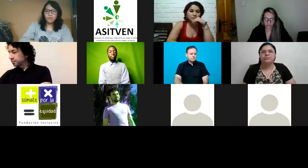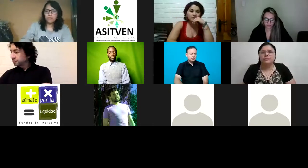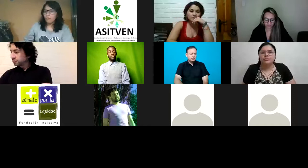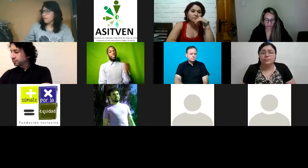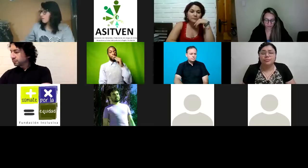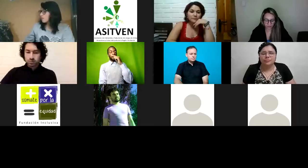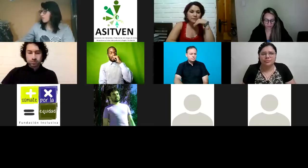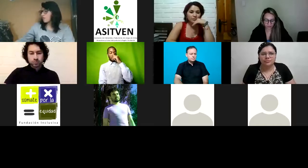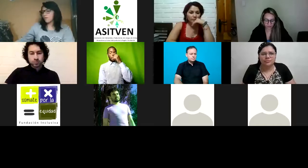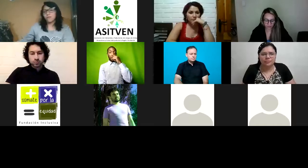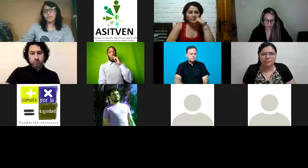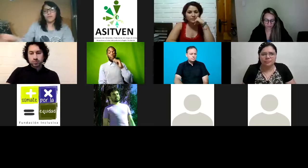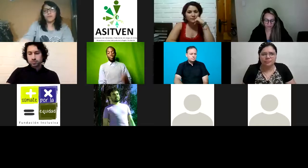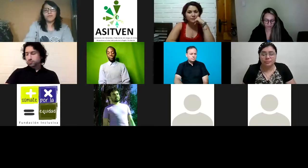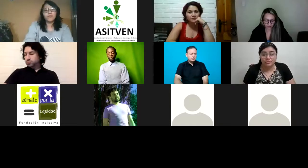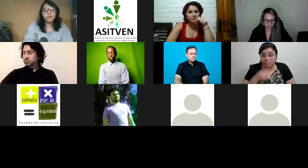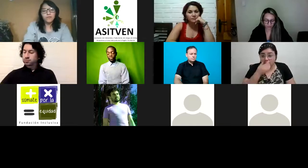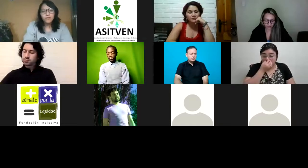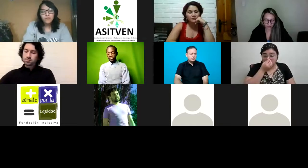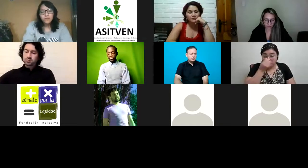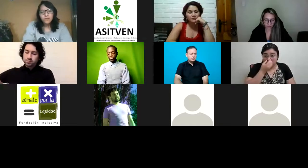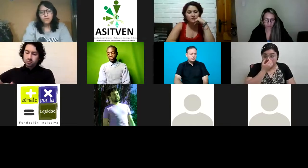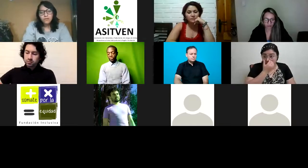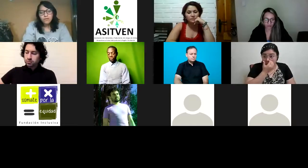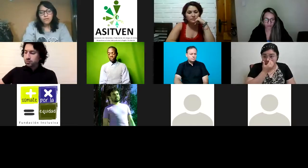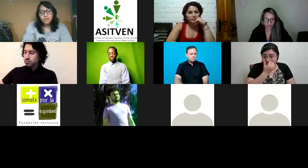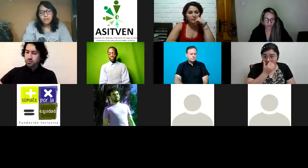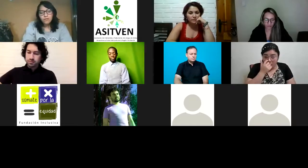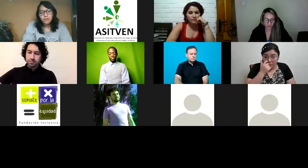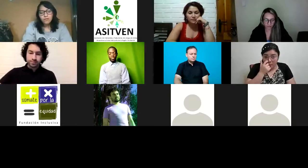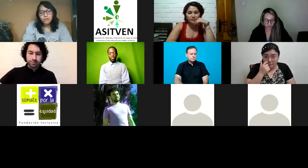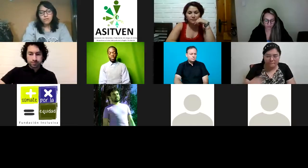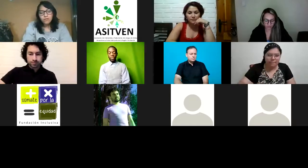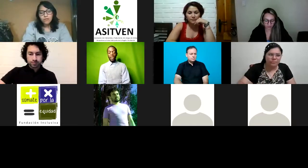siempre toma cierta forma dependiendo del contexto de uso.